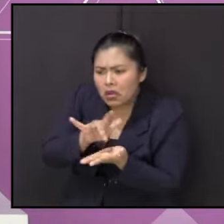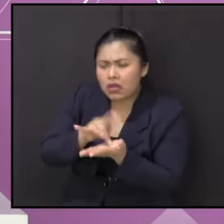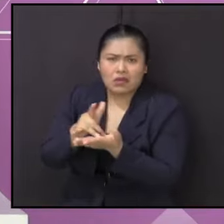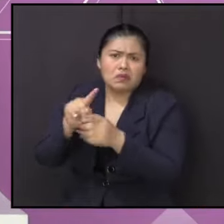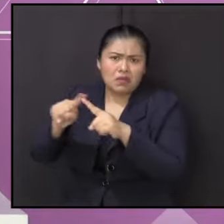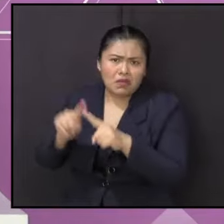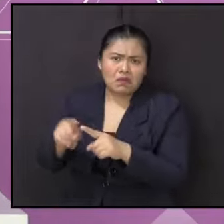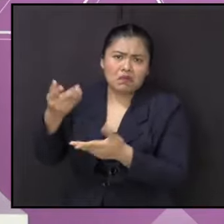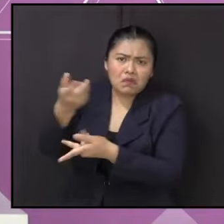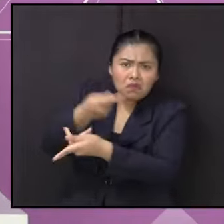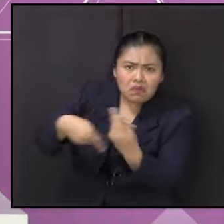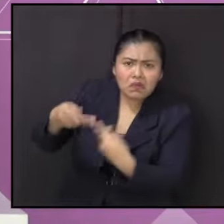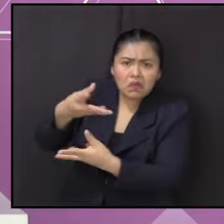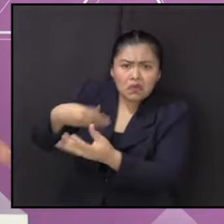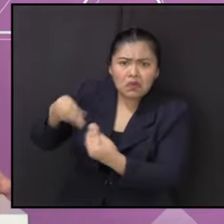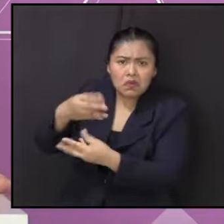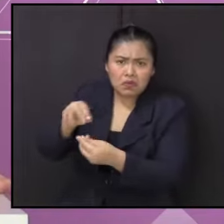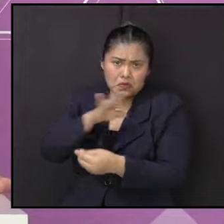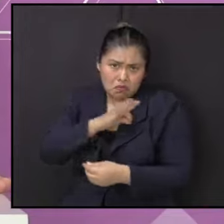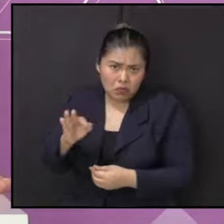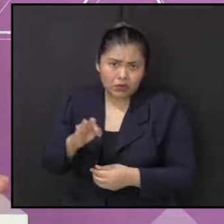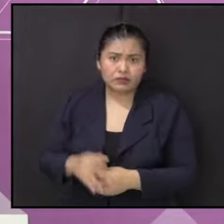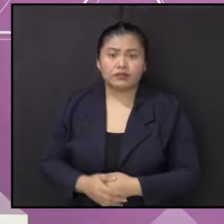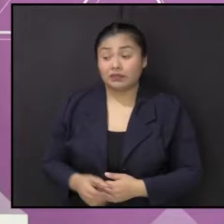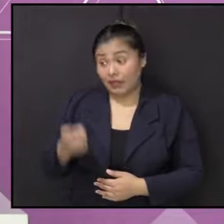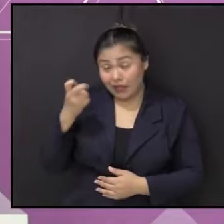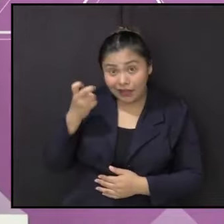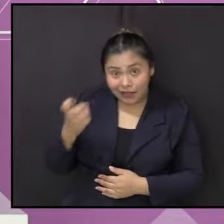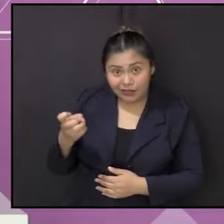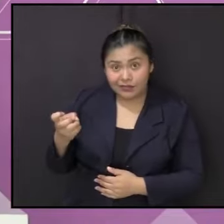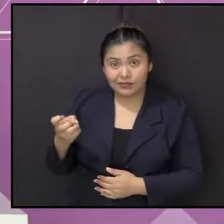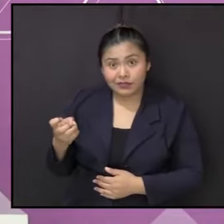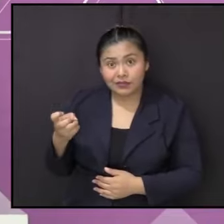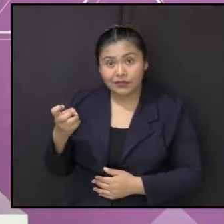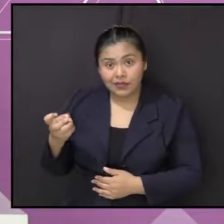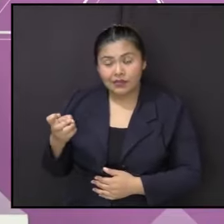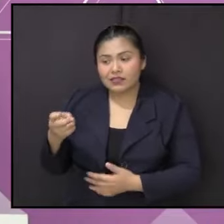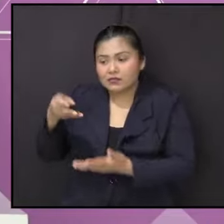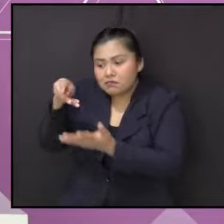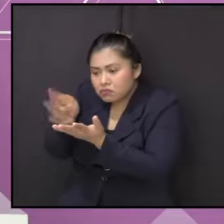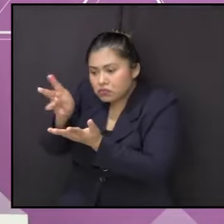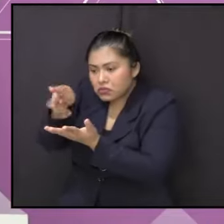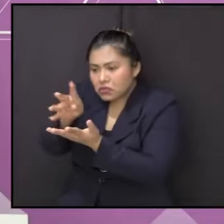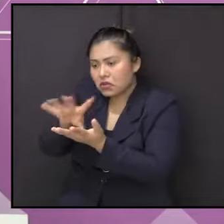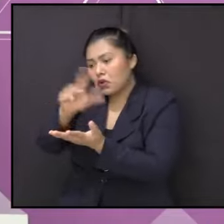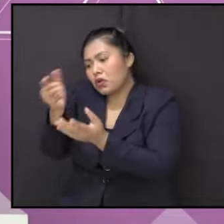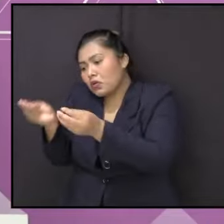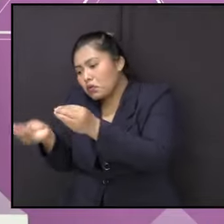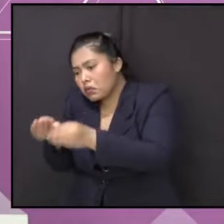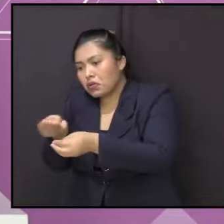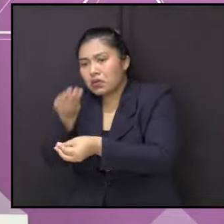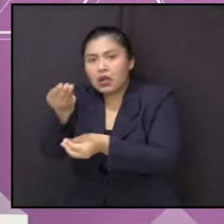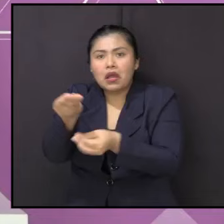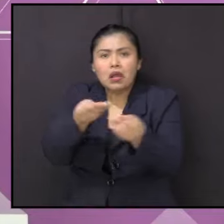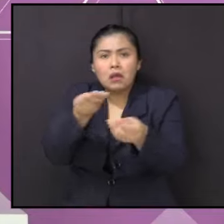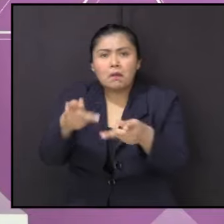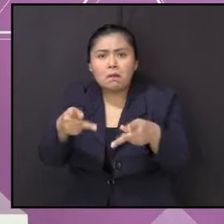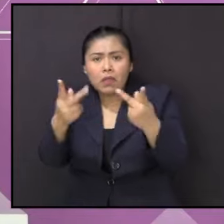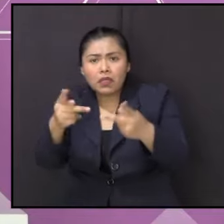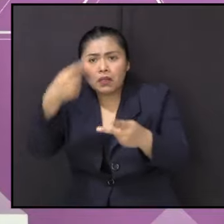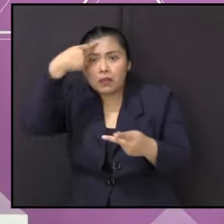parte económica. Quiere decir que de esta forma ellas pueden alimentar, abastecer sus familias, pero también pueden lograr